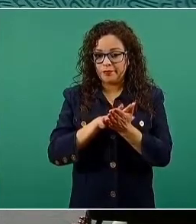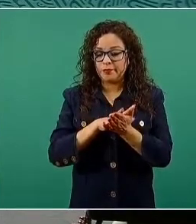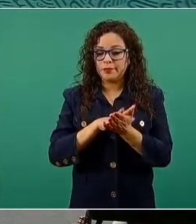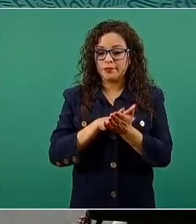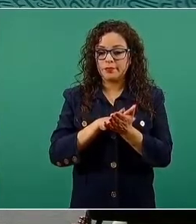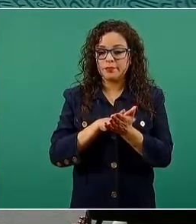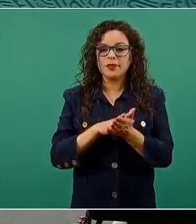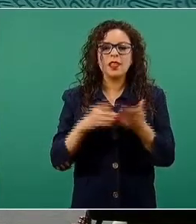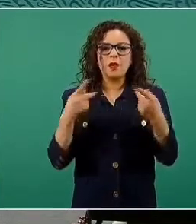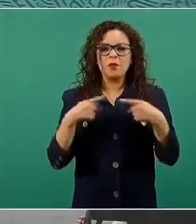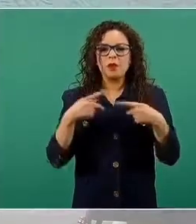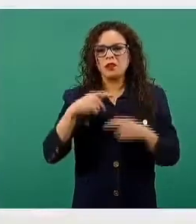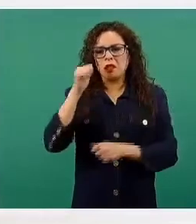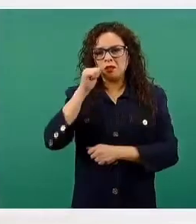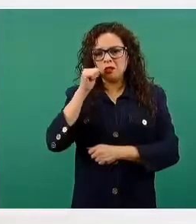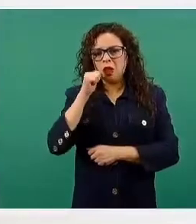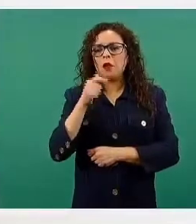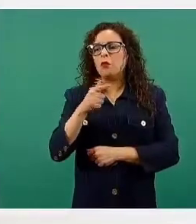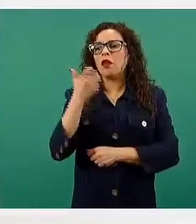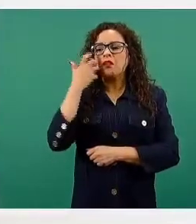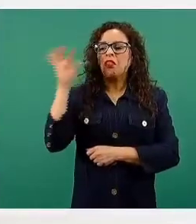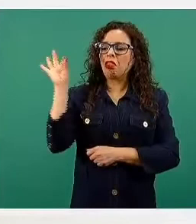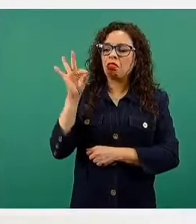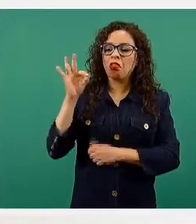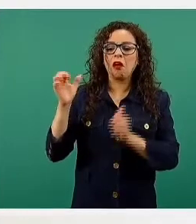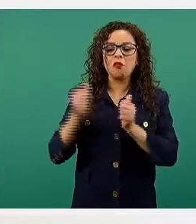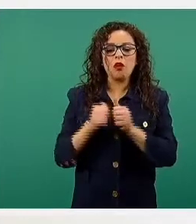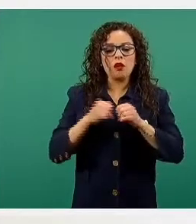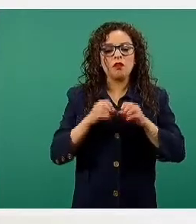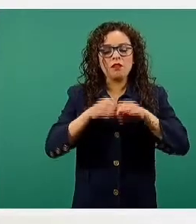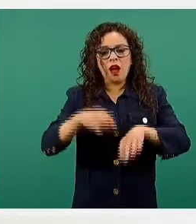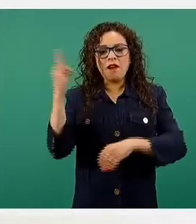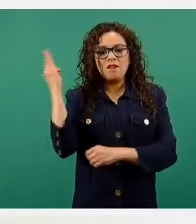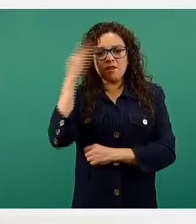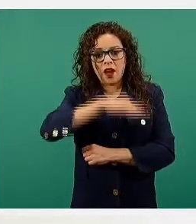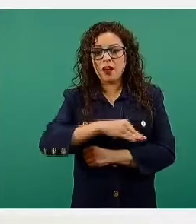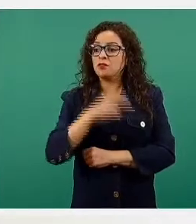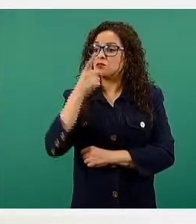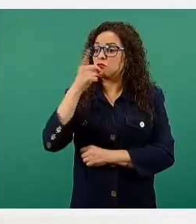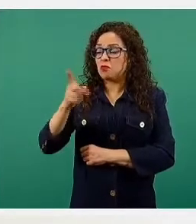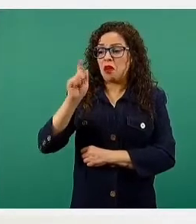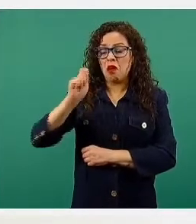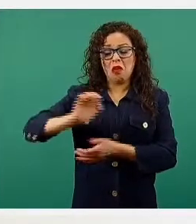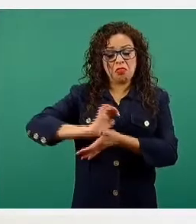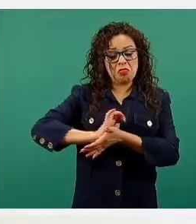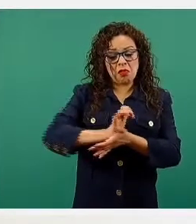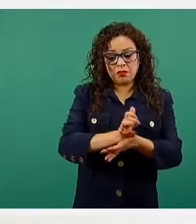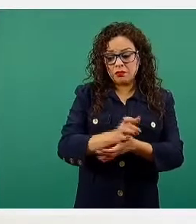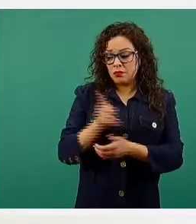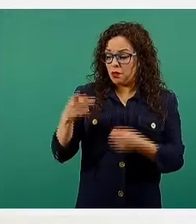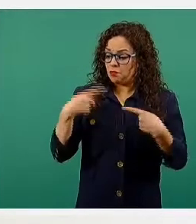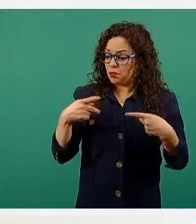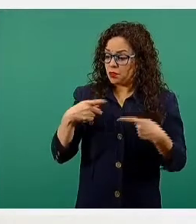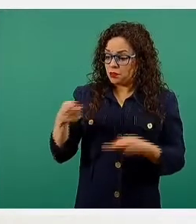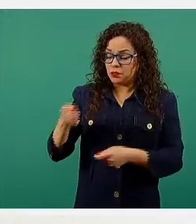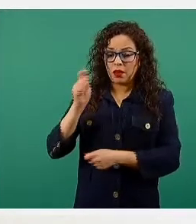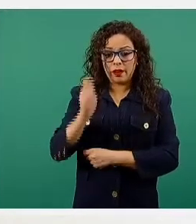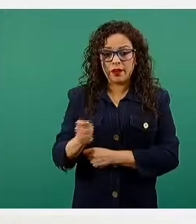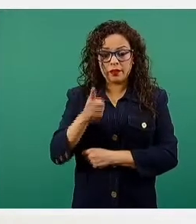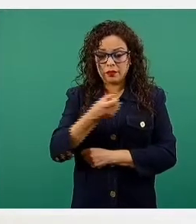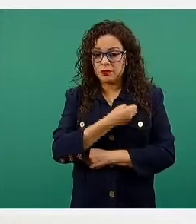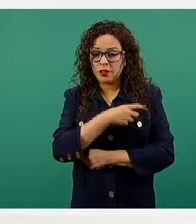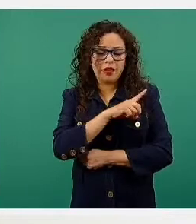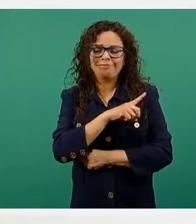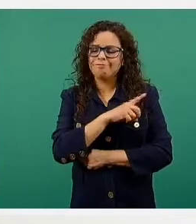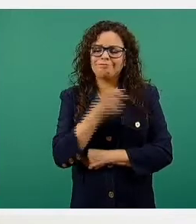sembrando una información falsa nuevamente de que habíamos discriminado al personal de salud. No es el caso, como pueden ver en los